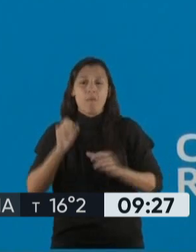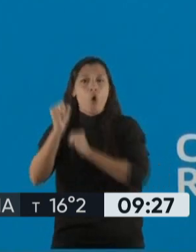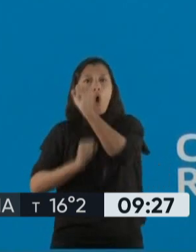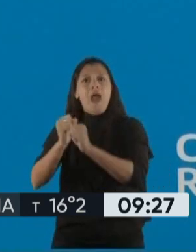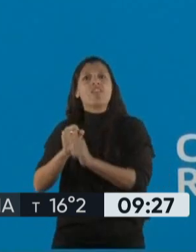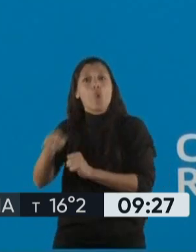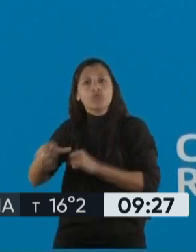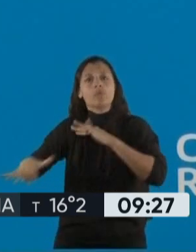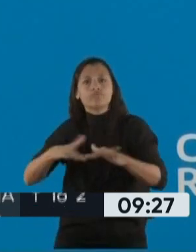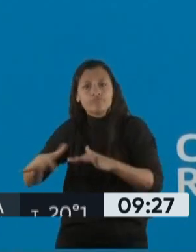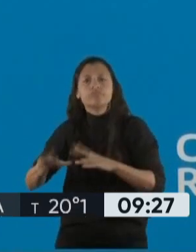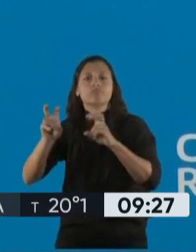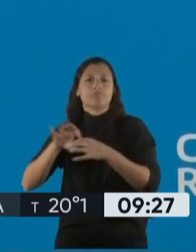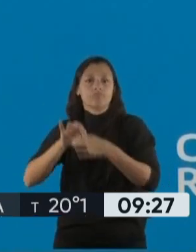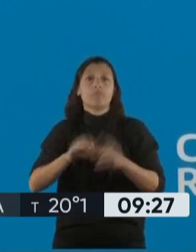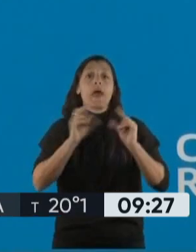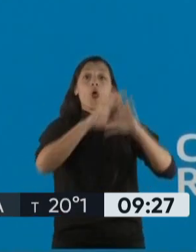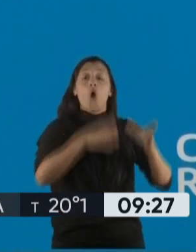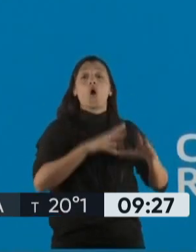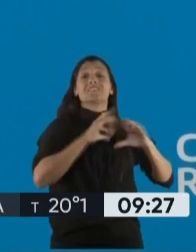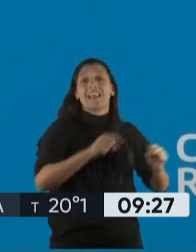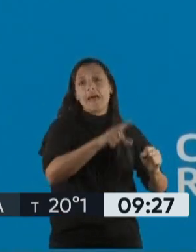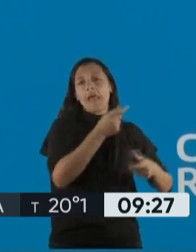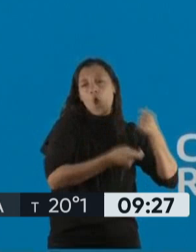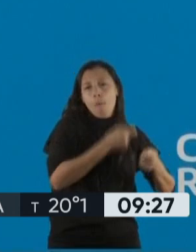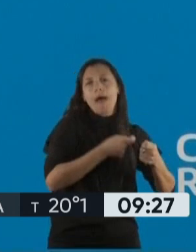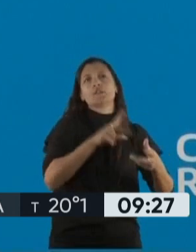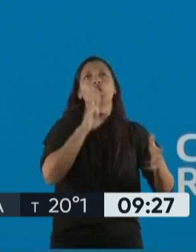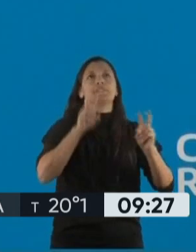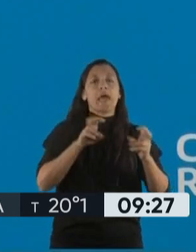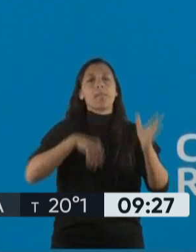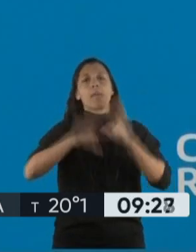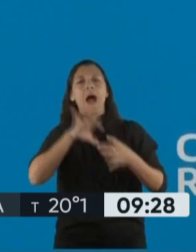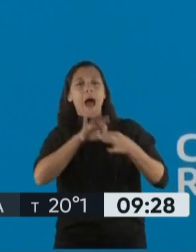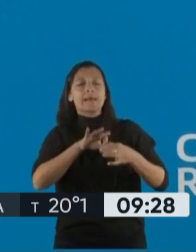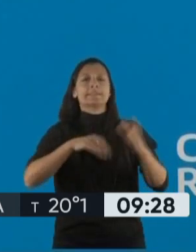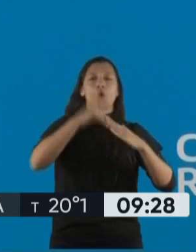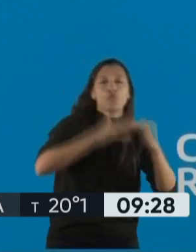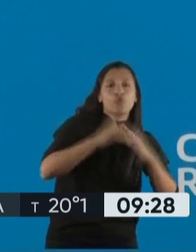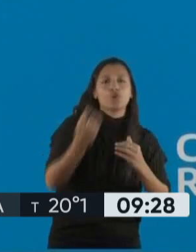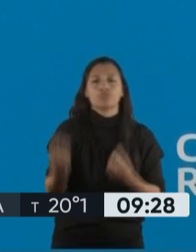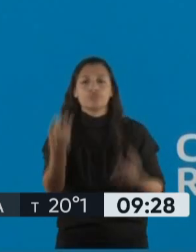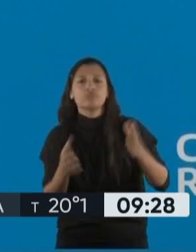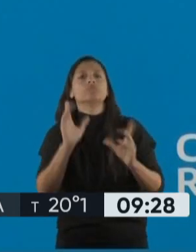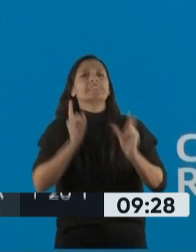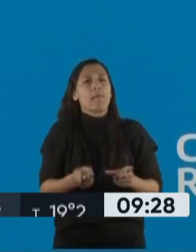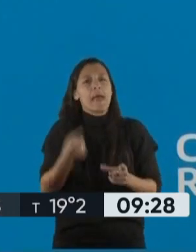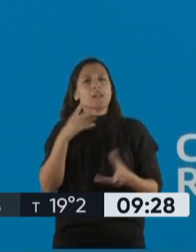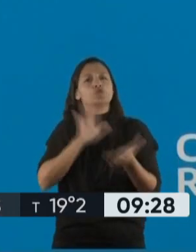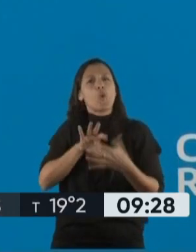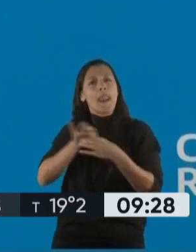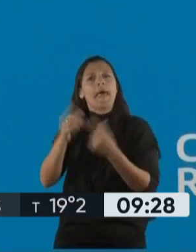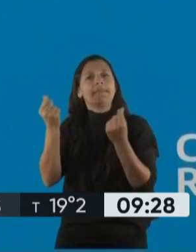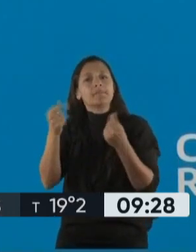desde el Ministerio de la Producción, pero la Secretaría de Comercio, que tenía que ver con variables más ligadas con la construcción del precio desde el productor